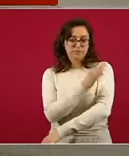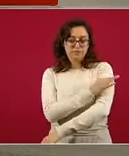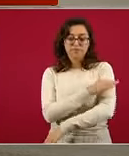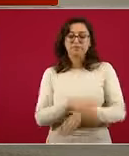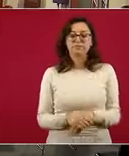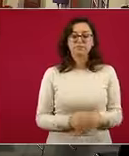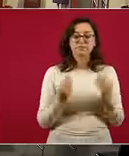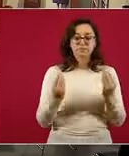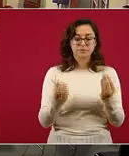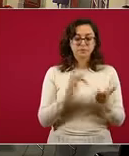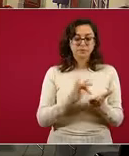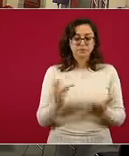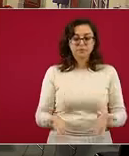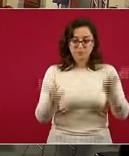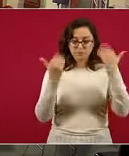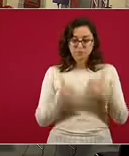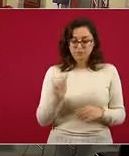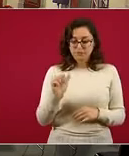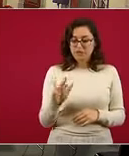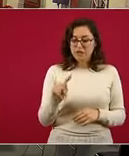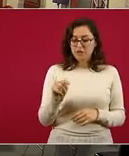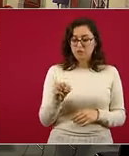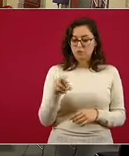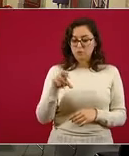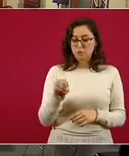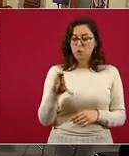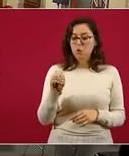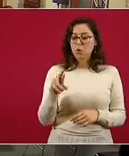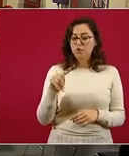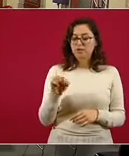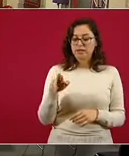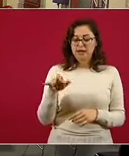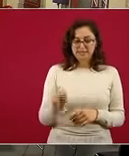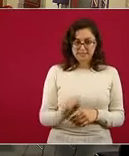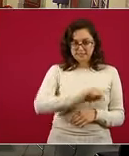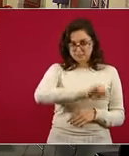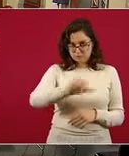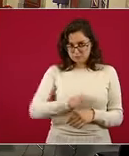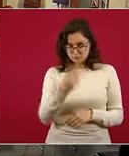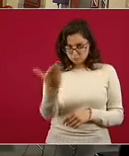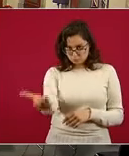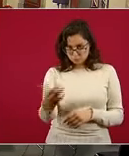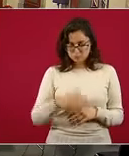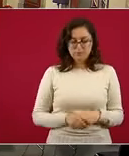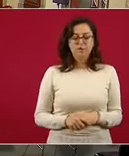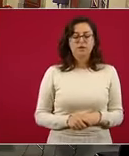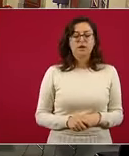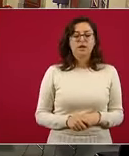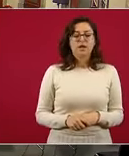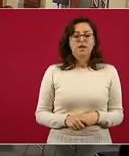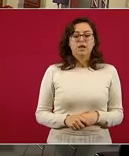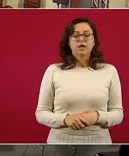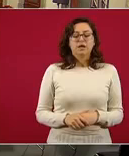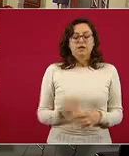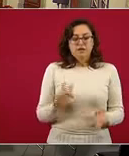Muchas gracias. Arturo Contreras, pie de página, y usted. Gracias, buenas noches, Arturo Contreras, de pie de